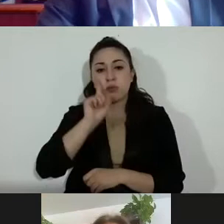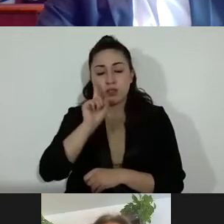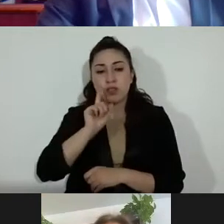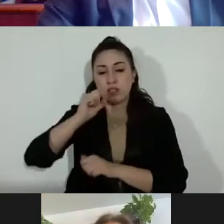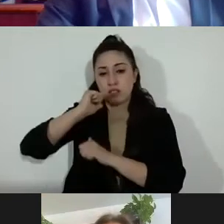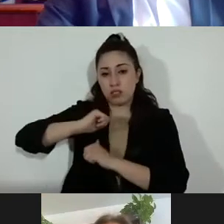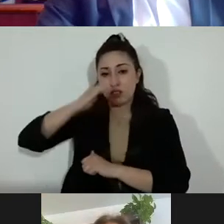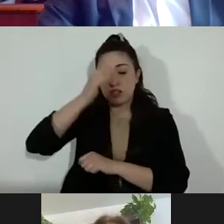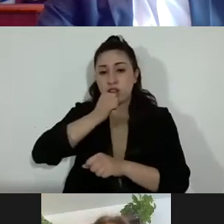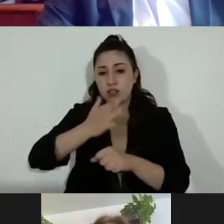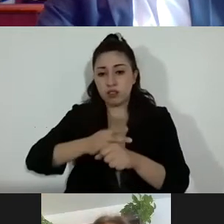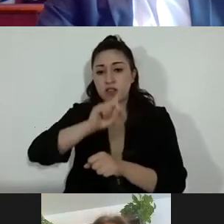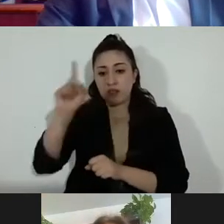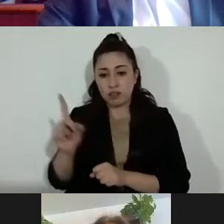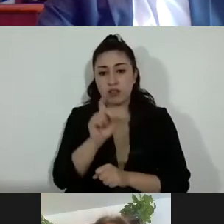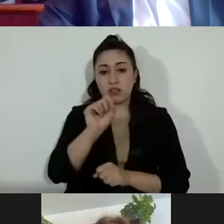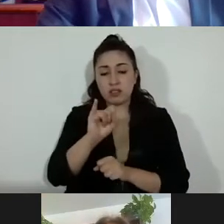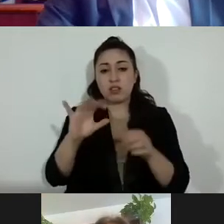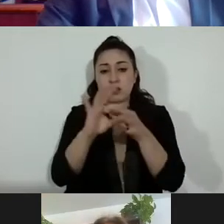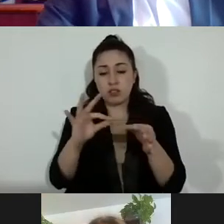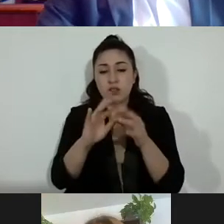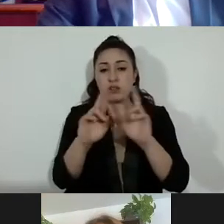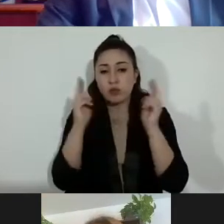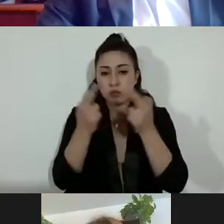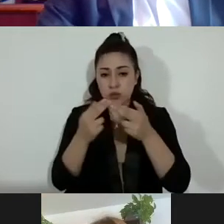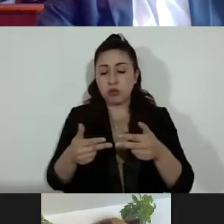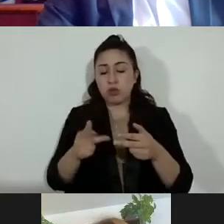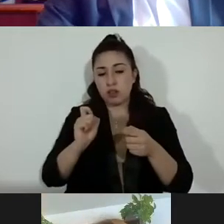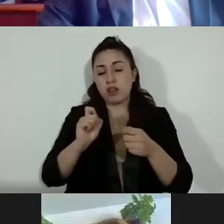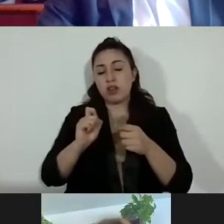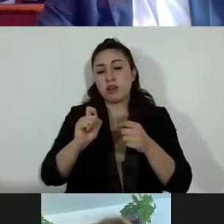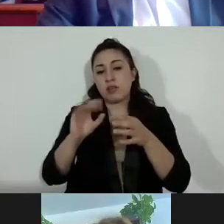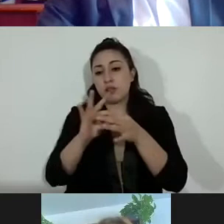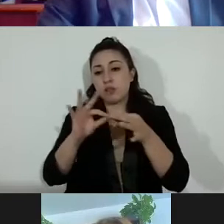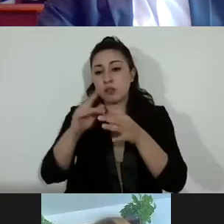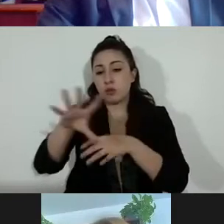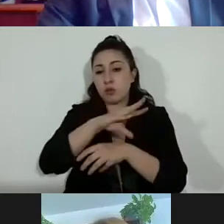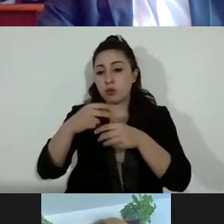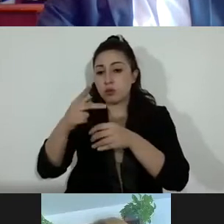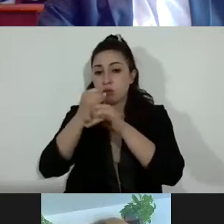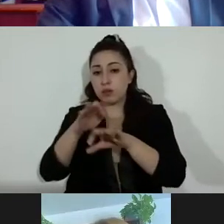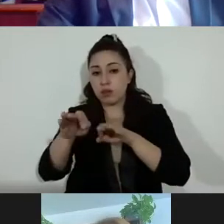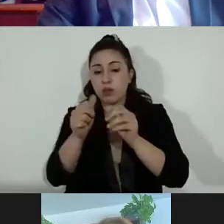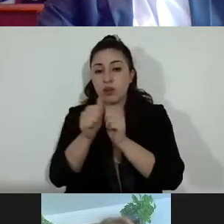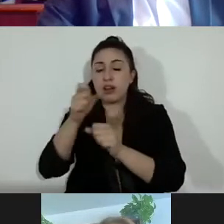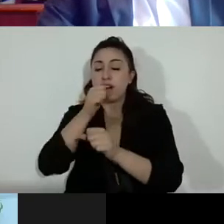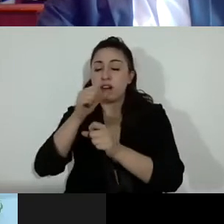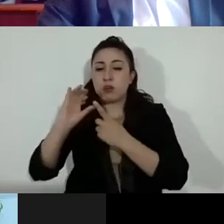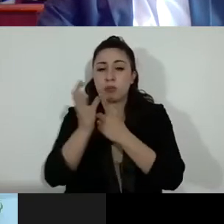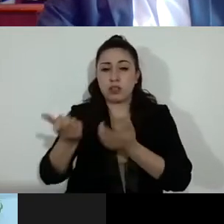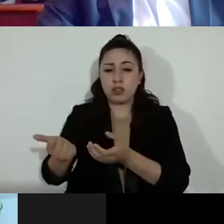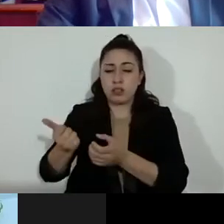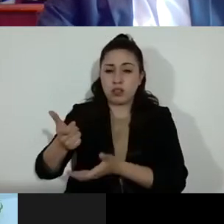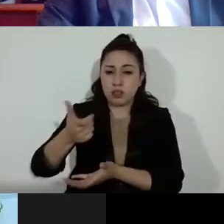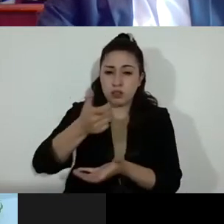a la Comisión de Presupuesto, Cuenta Pública y de Hacienda. En estos días me parece que está enlistada